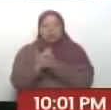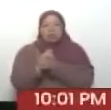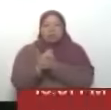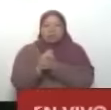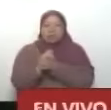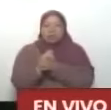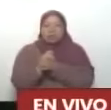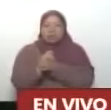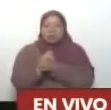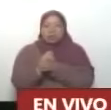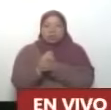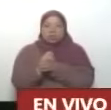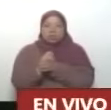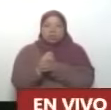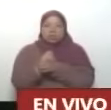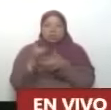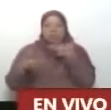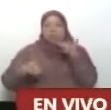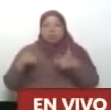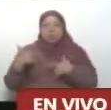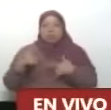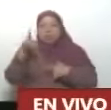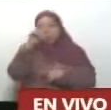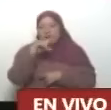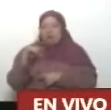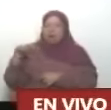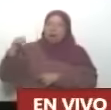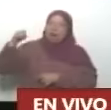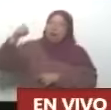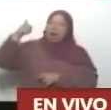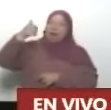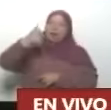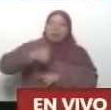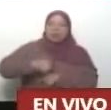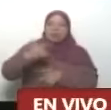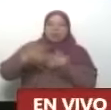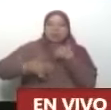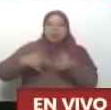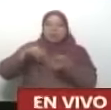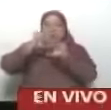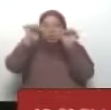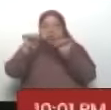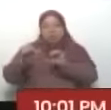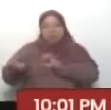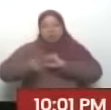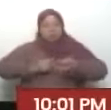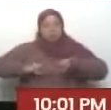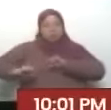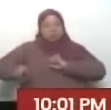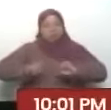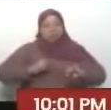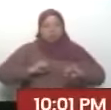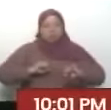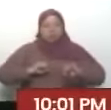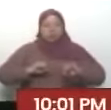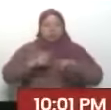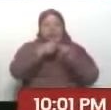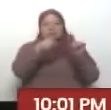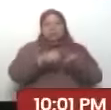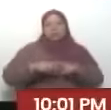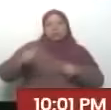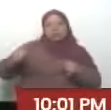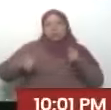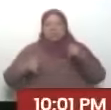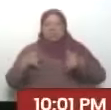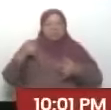Oriana, como la compañera Rubexa, que hemos estado años haciendo espacio, generando movida en distintos géneros,